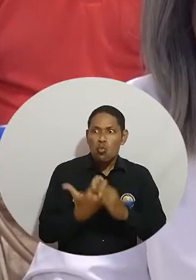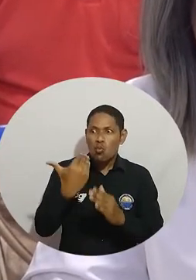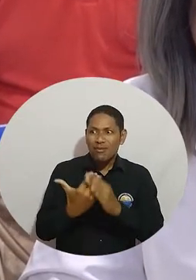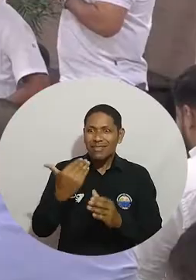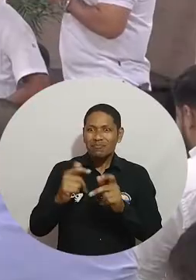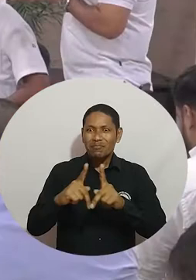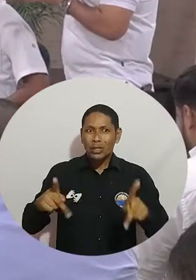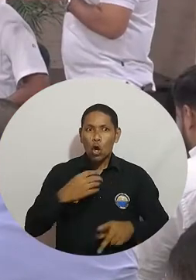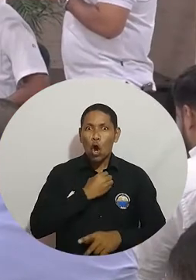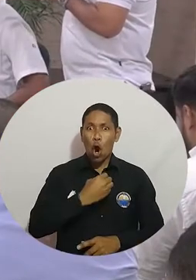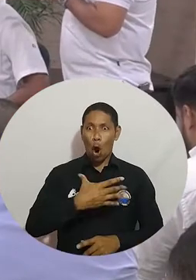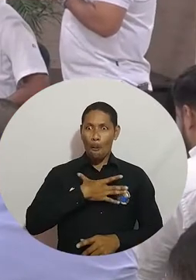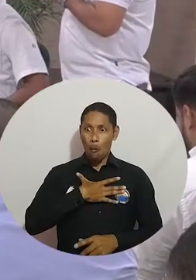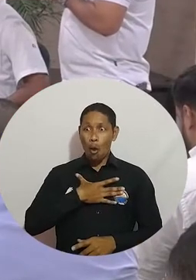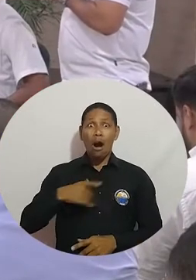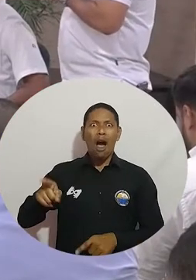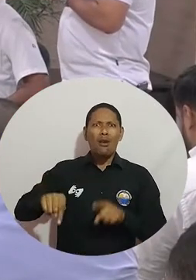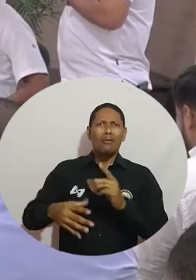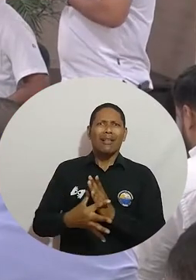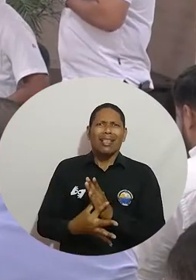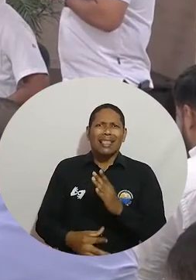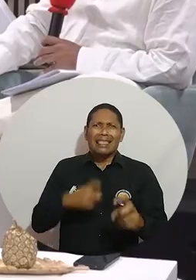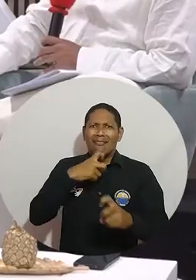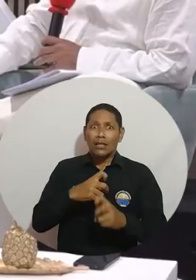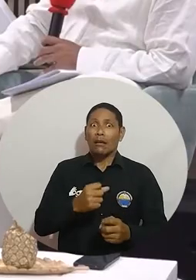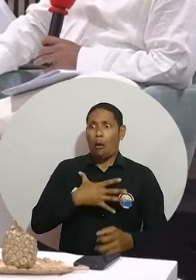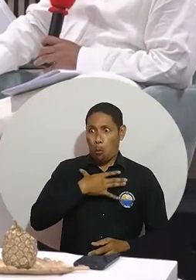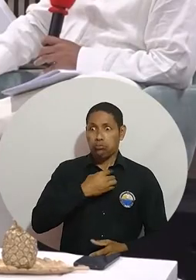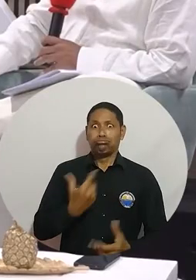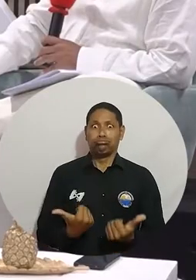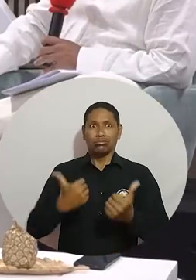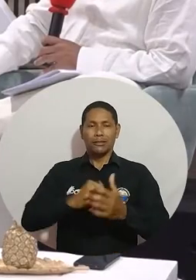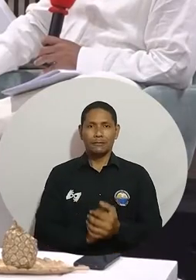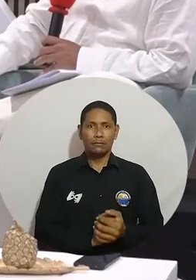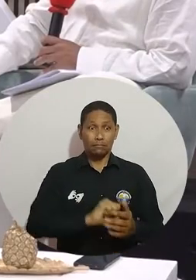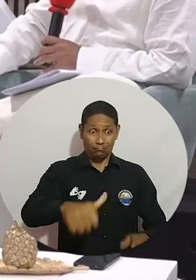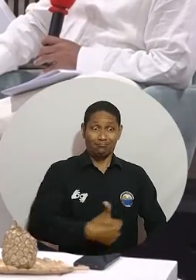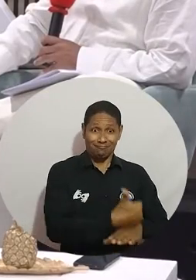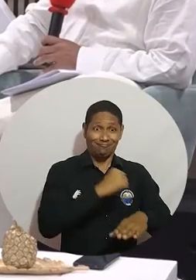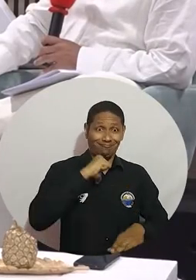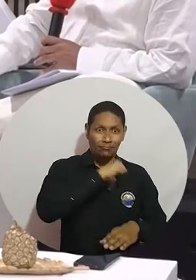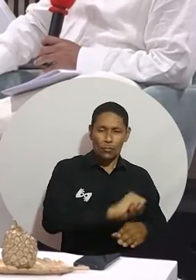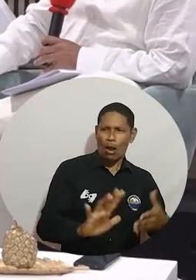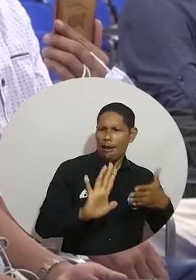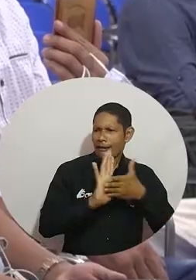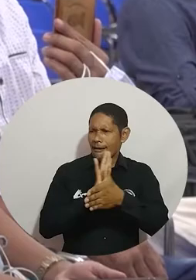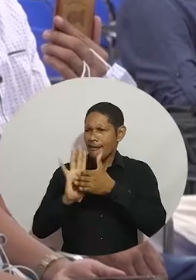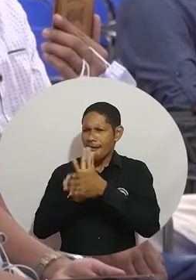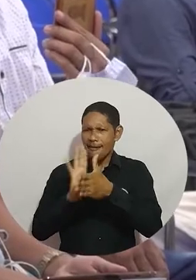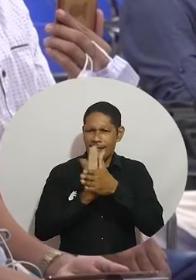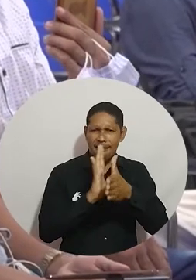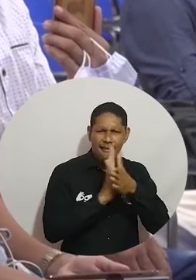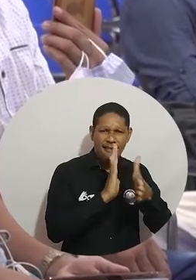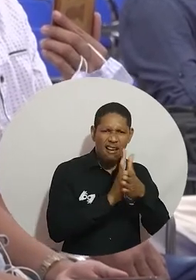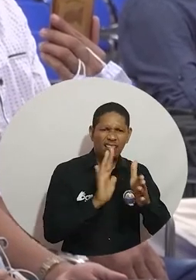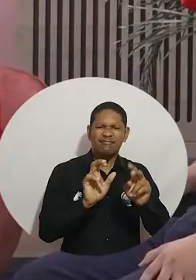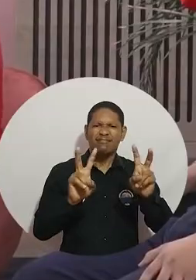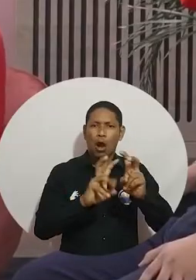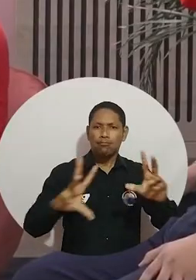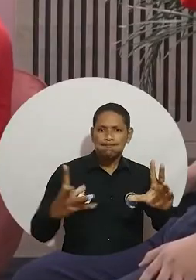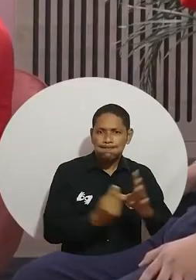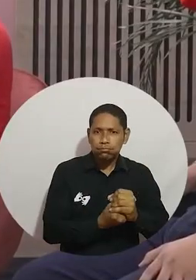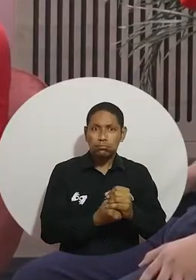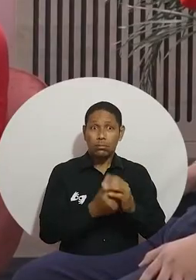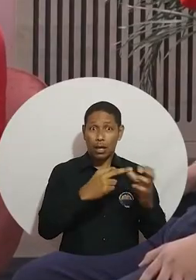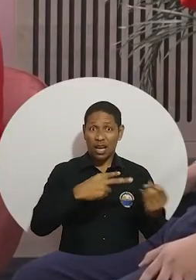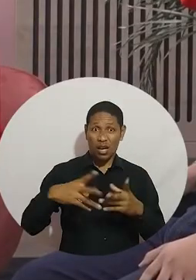de oportunidades para las personas que menos recursos tienen. Como anfitrión de la jornada, el rector Pablo Vera Salazar estuvo en el papel de